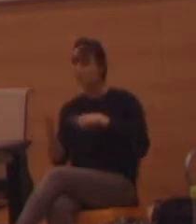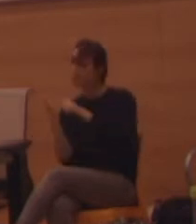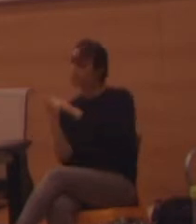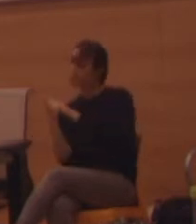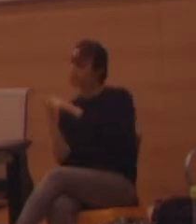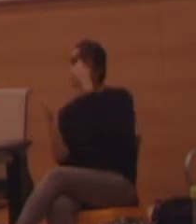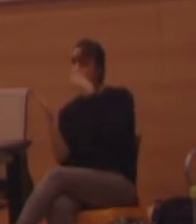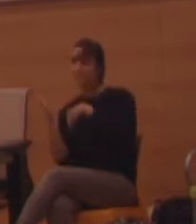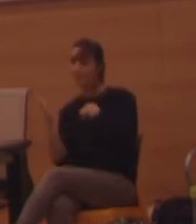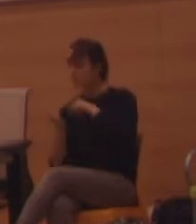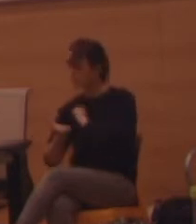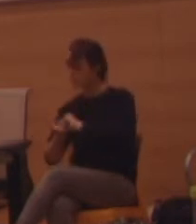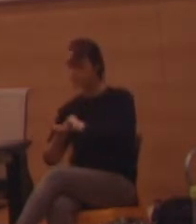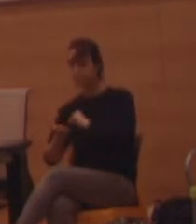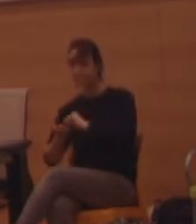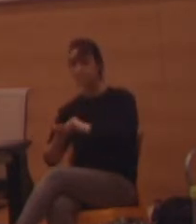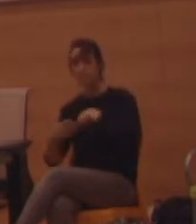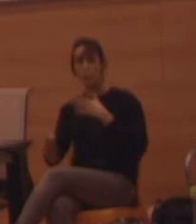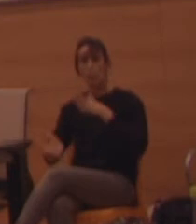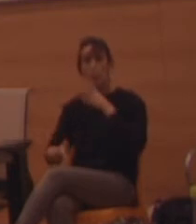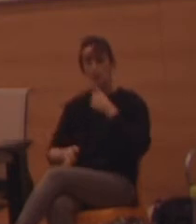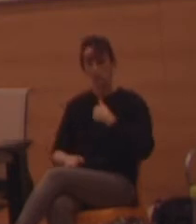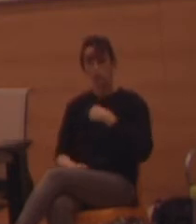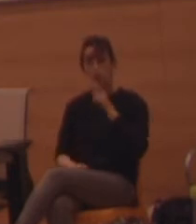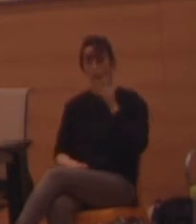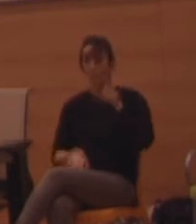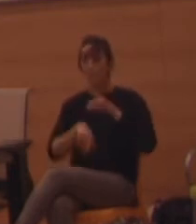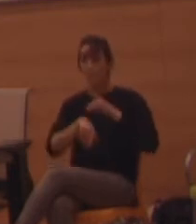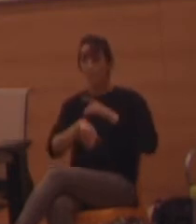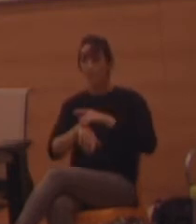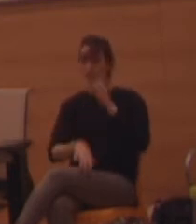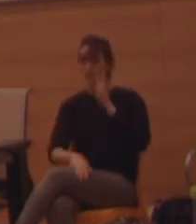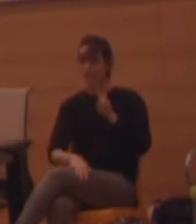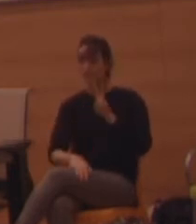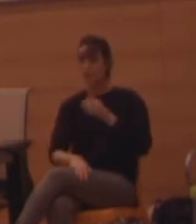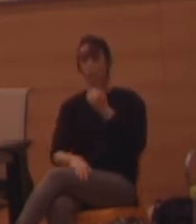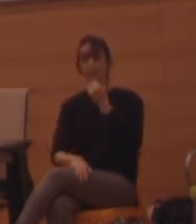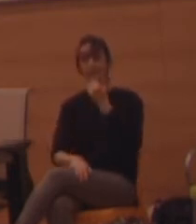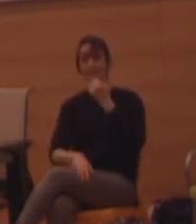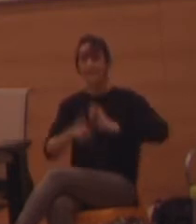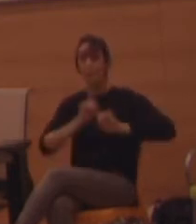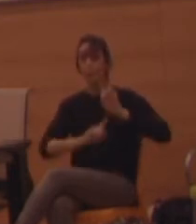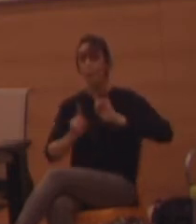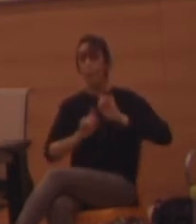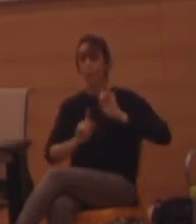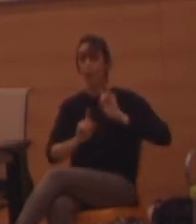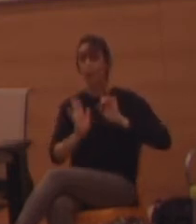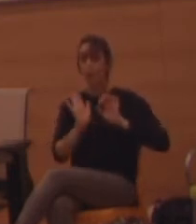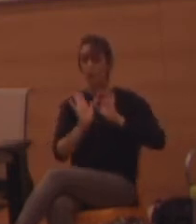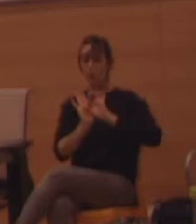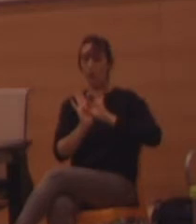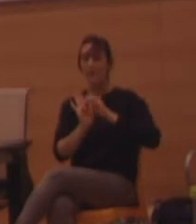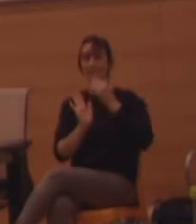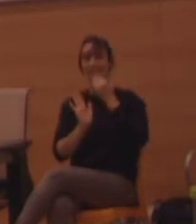venosas, que a veces yo he visto pacientes que cuando tienen una trombosis venosa se les marca la vena, si son